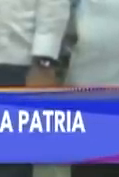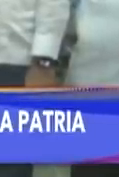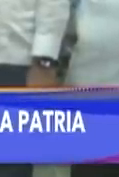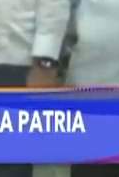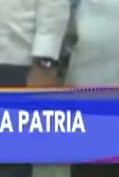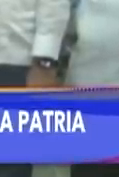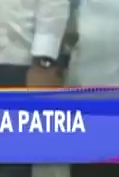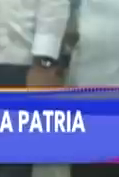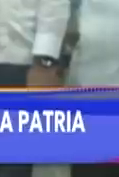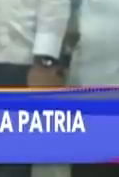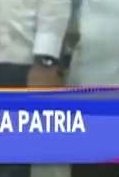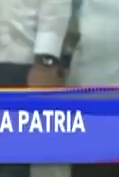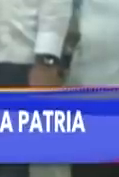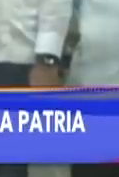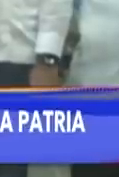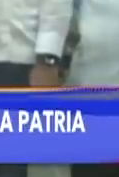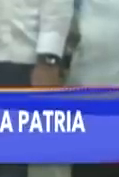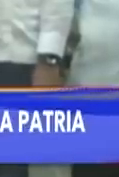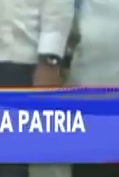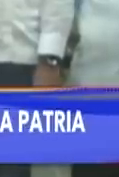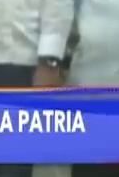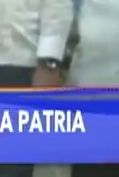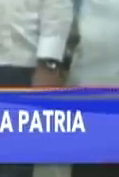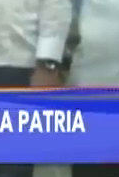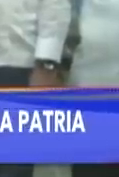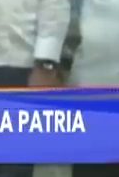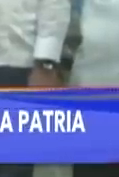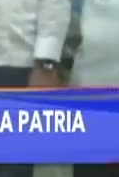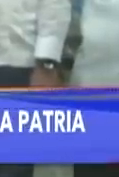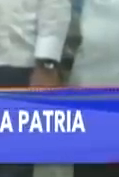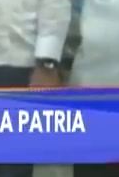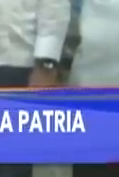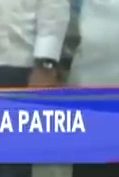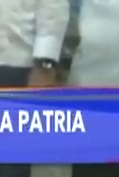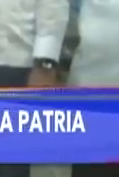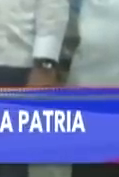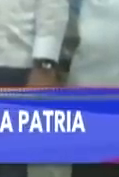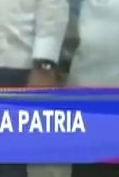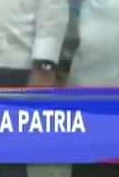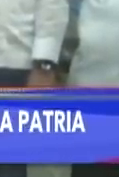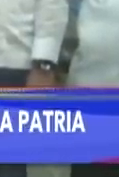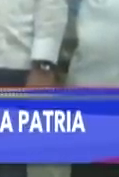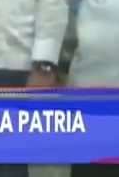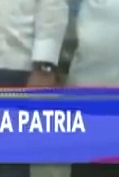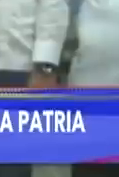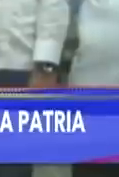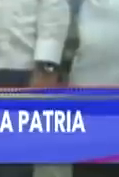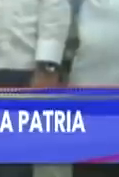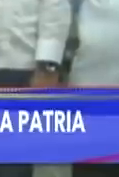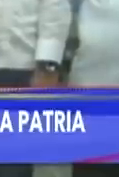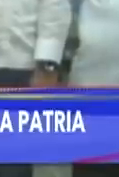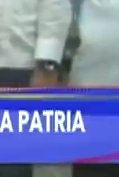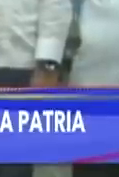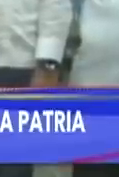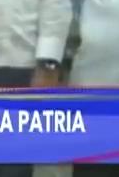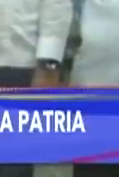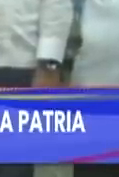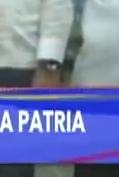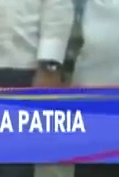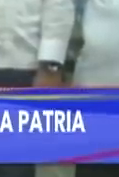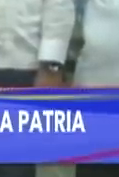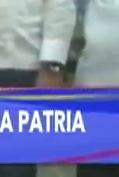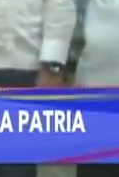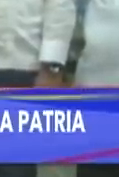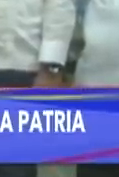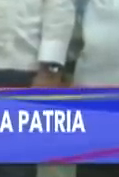de bolívares. También el alcalde de Iribarren nos ha apoyado con todo este mantenimiento. Alcalde, ¿qué le decimos